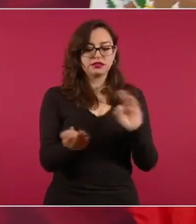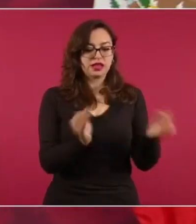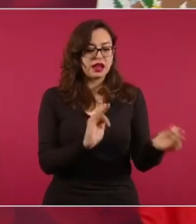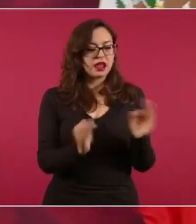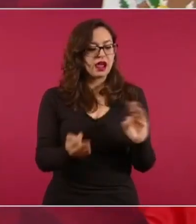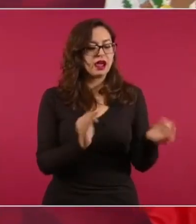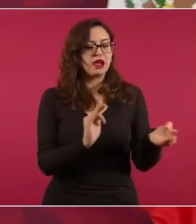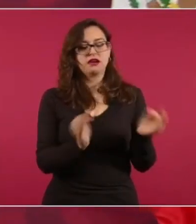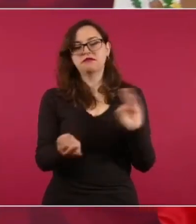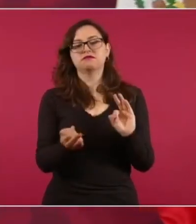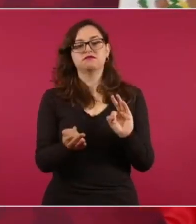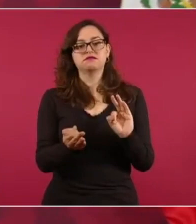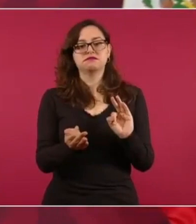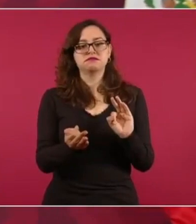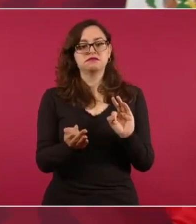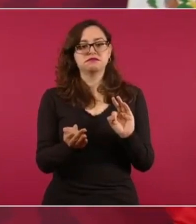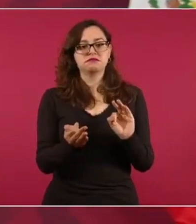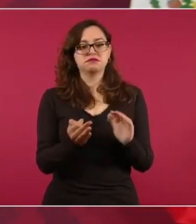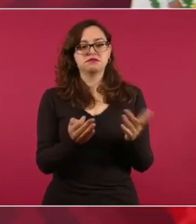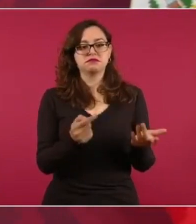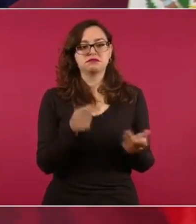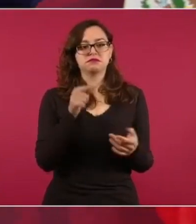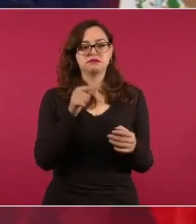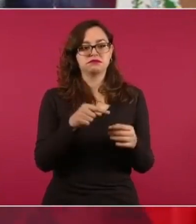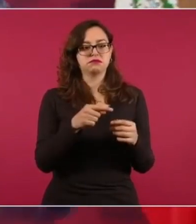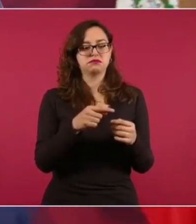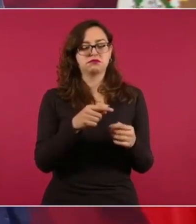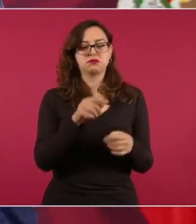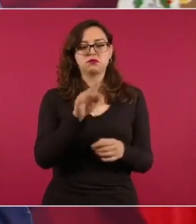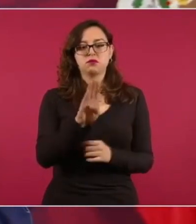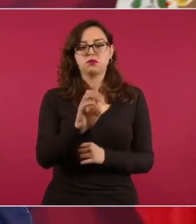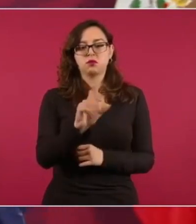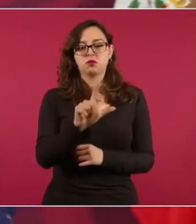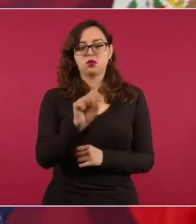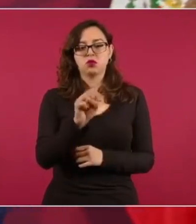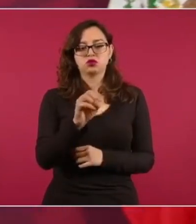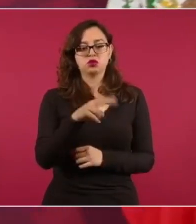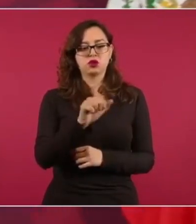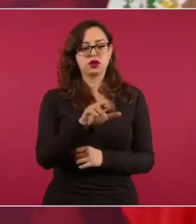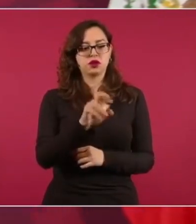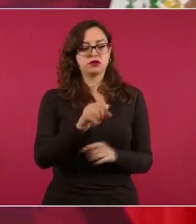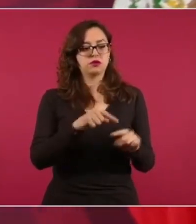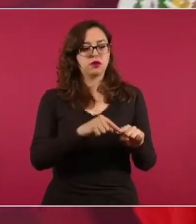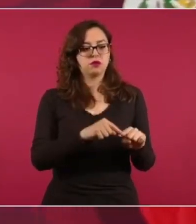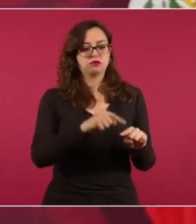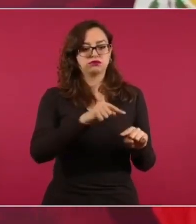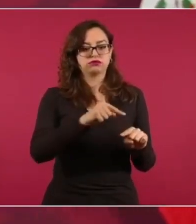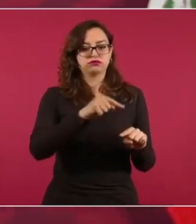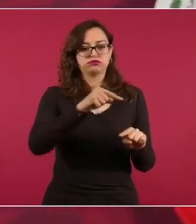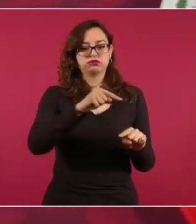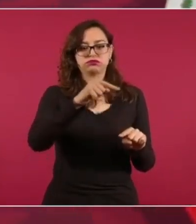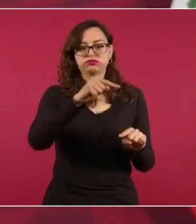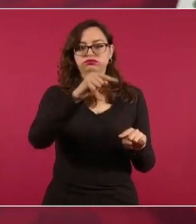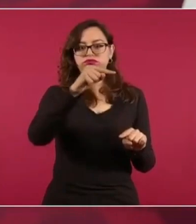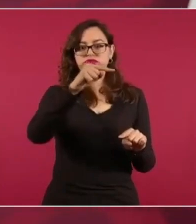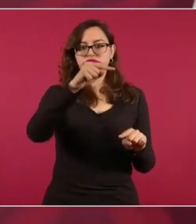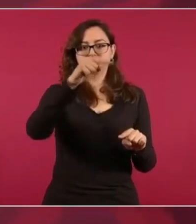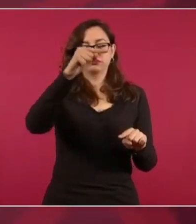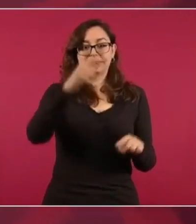cercanas, y aparece el presidente Bolsonaro con 5 puntos arriba.